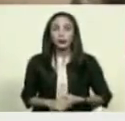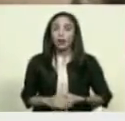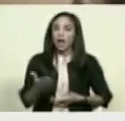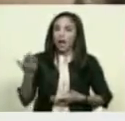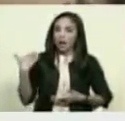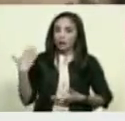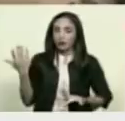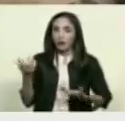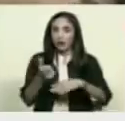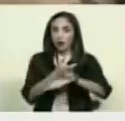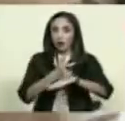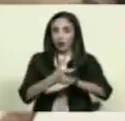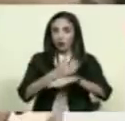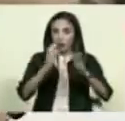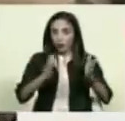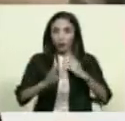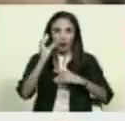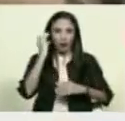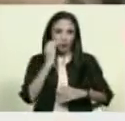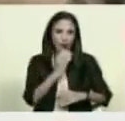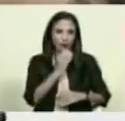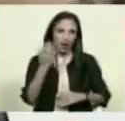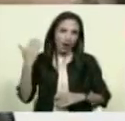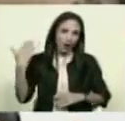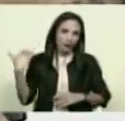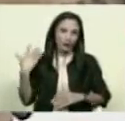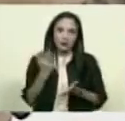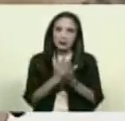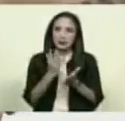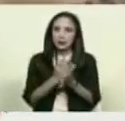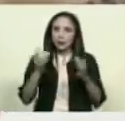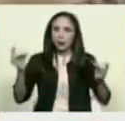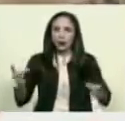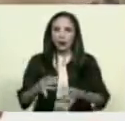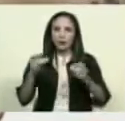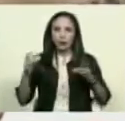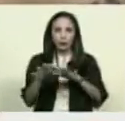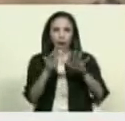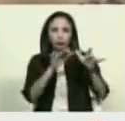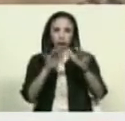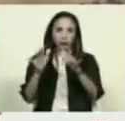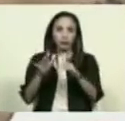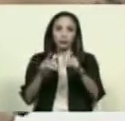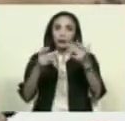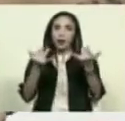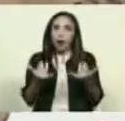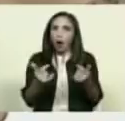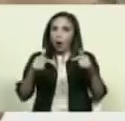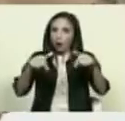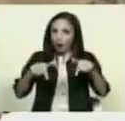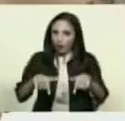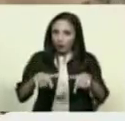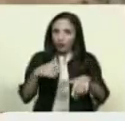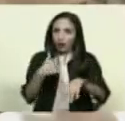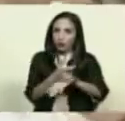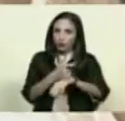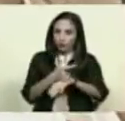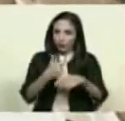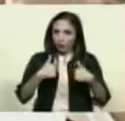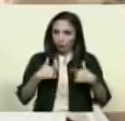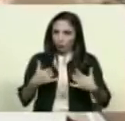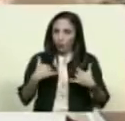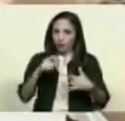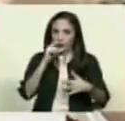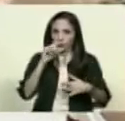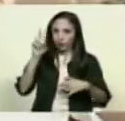gobernador anterior llamaba a descargar los odios, la gestión actual tiene que llamar a descargar todo el amor. Yo creo que ese es un